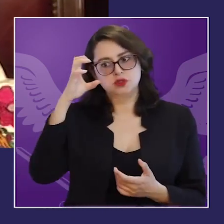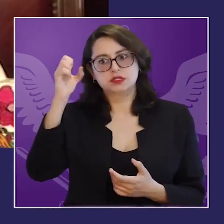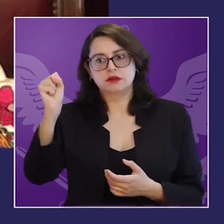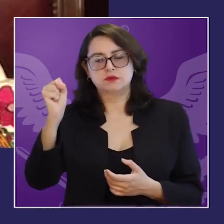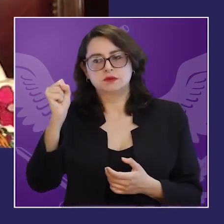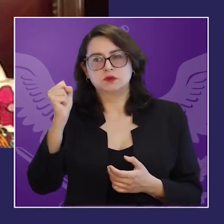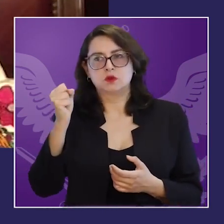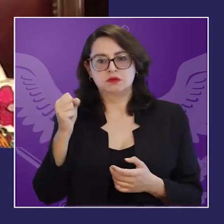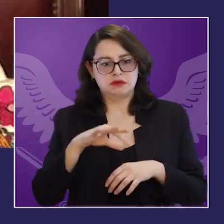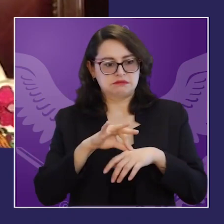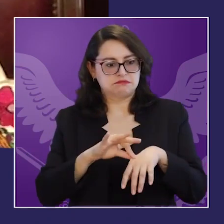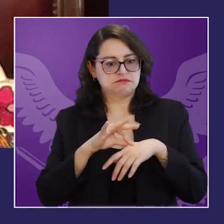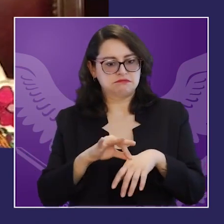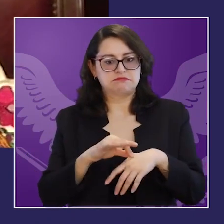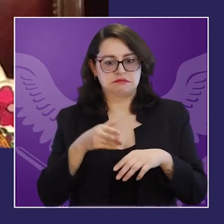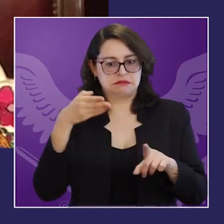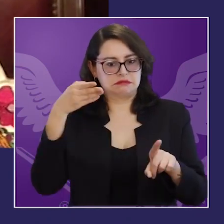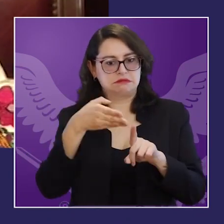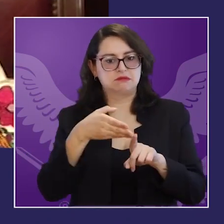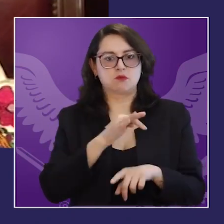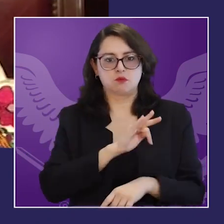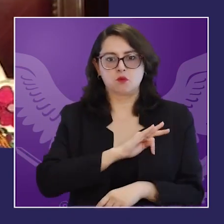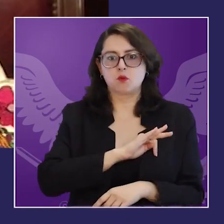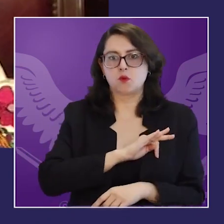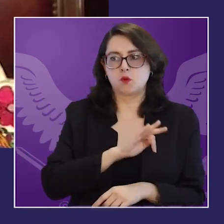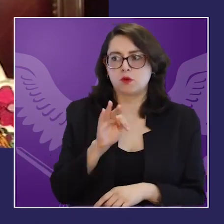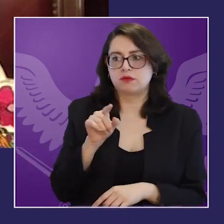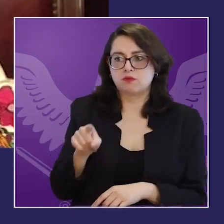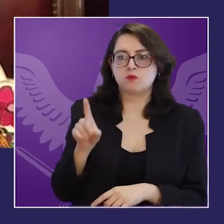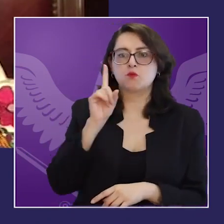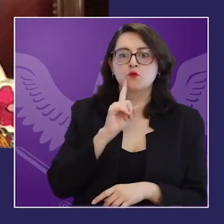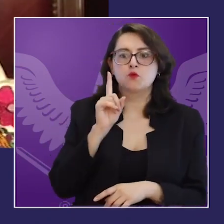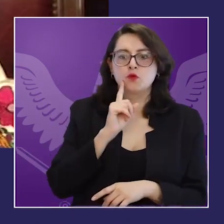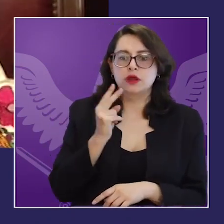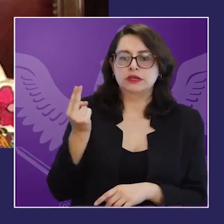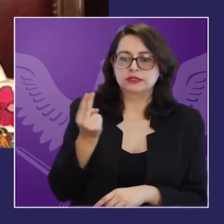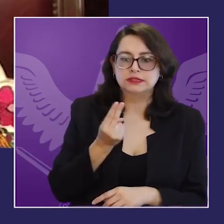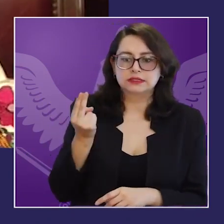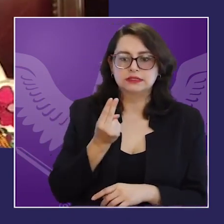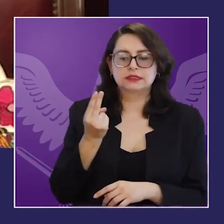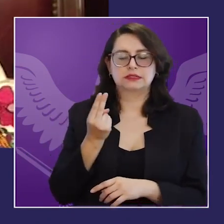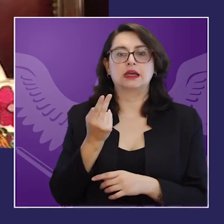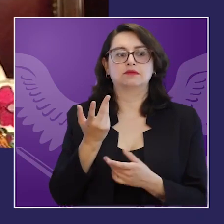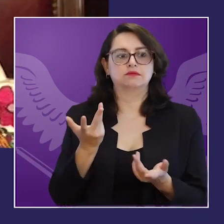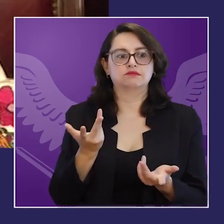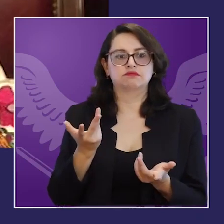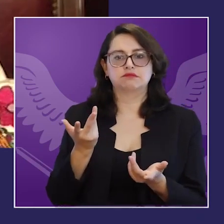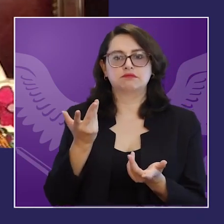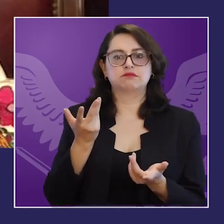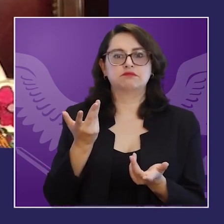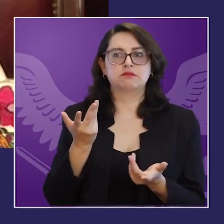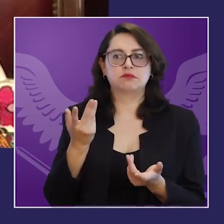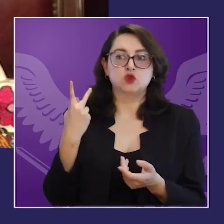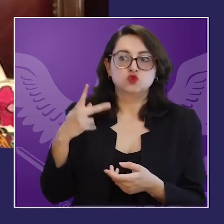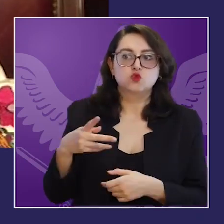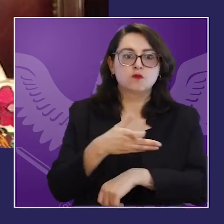integral, algo que pueda ser específico para lo que necesita esa mujer en ese tiempo o esas familias en los casos de que